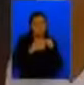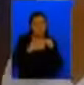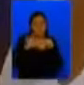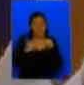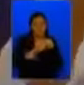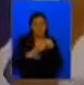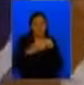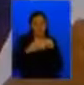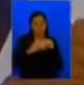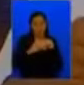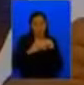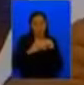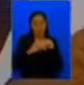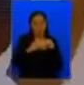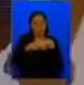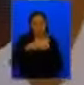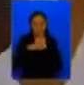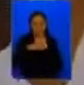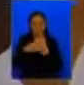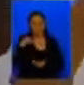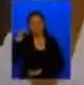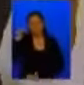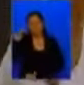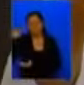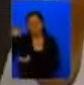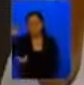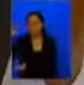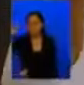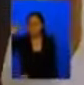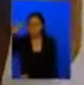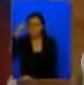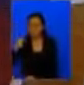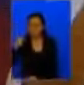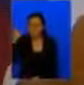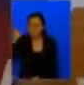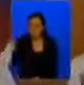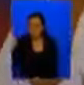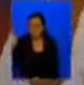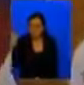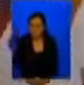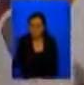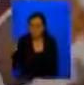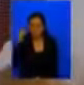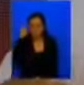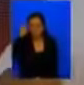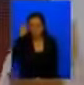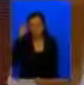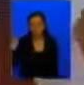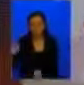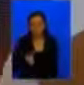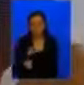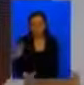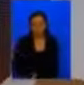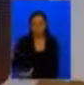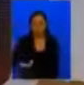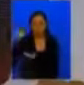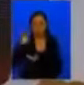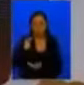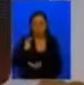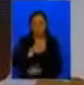corporación financiera, banca pública, que por decreto presidencial está obligado a comprarle al banquero, ahí sí, 1.000.000 de sucres. Solo por